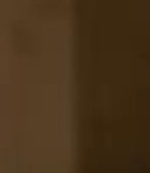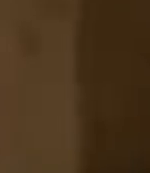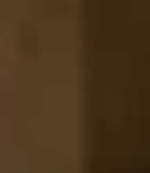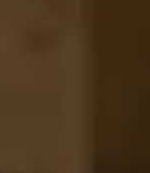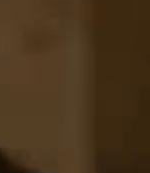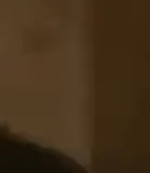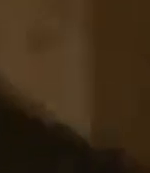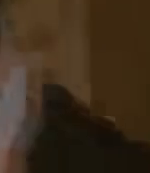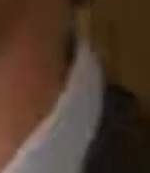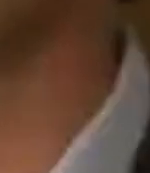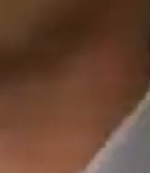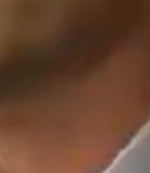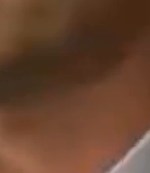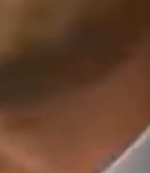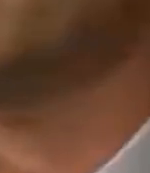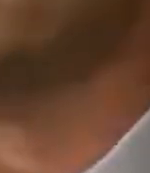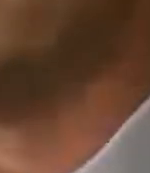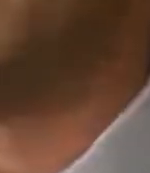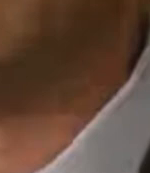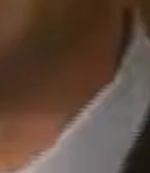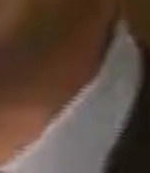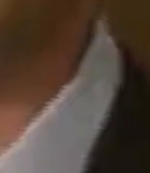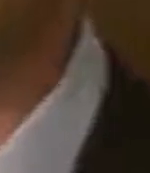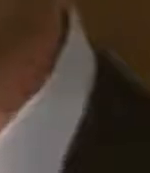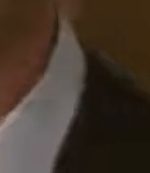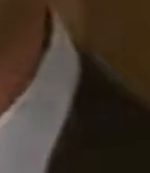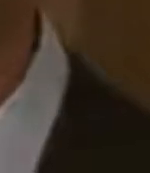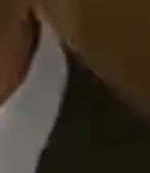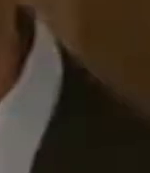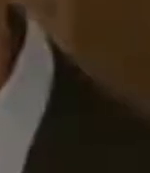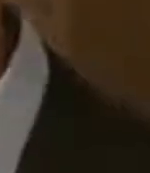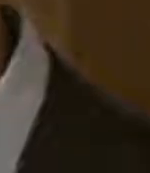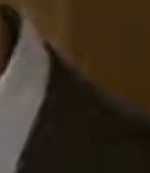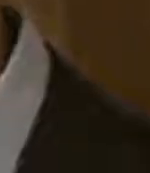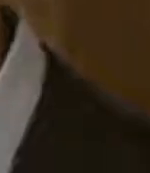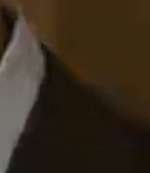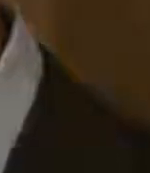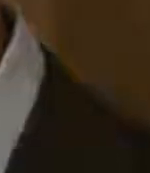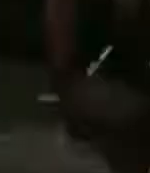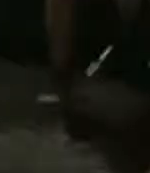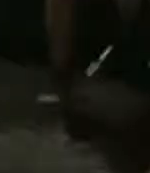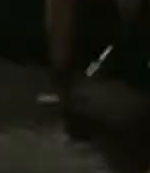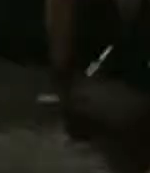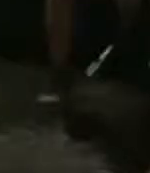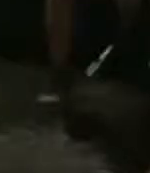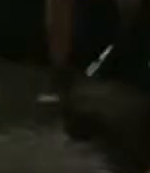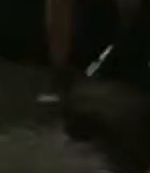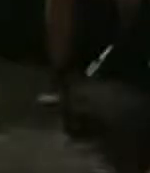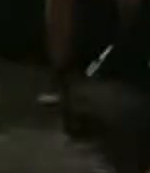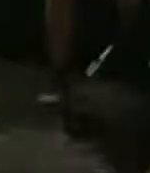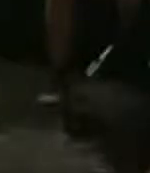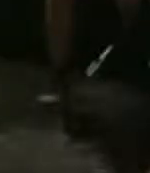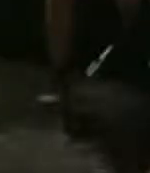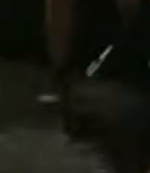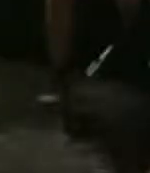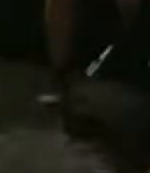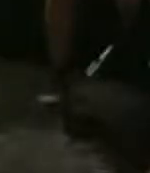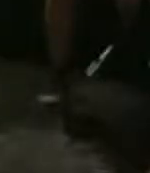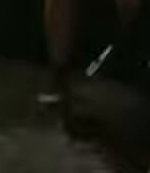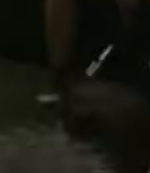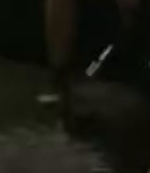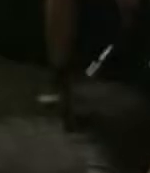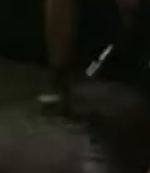es decir balones de viajar en el cuadro en el cual es